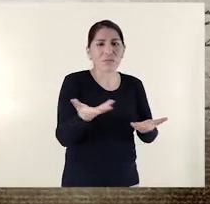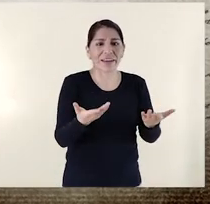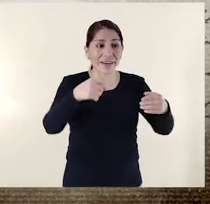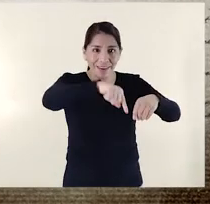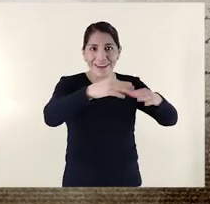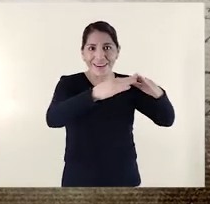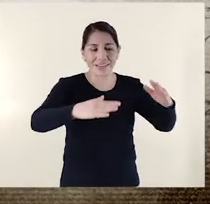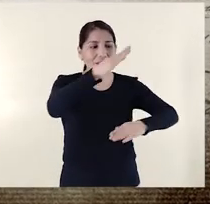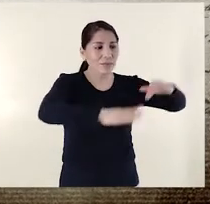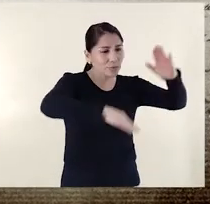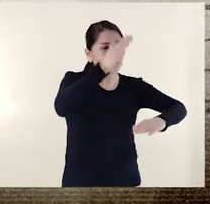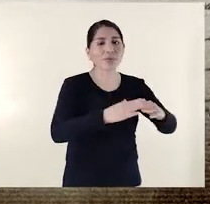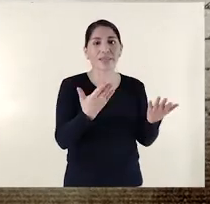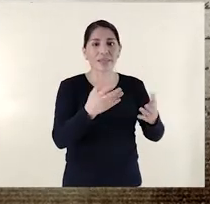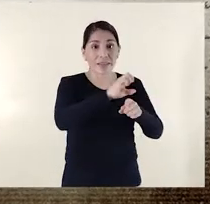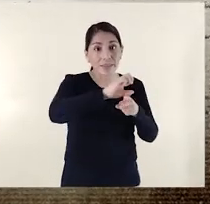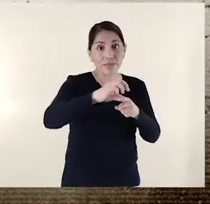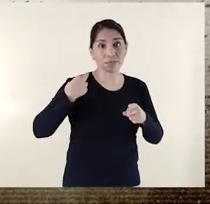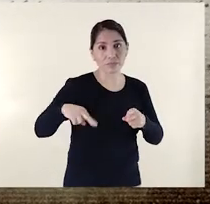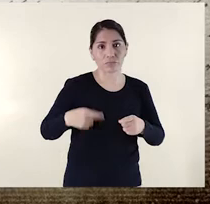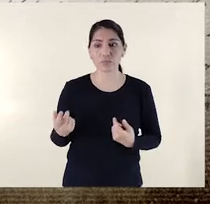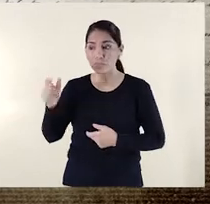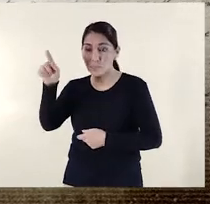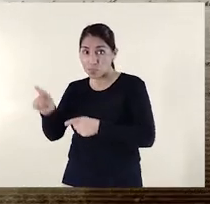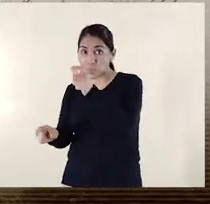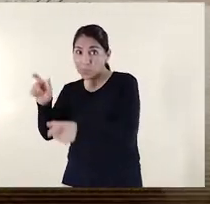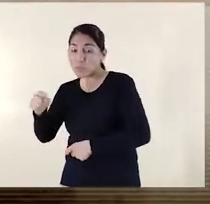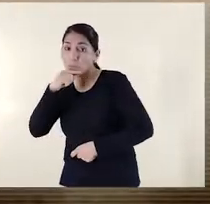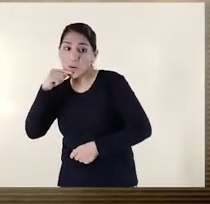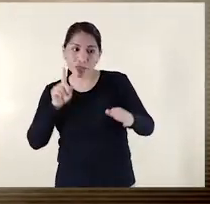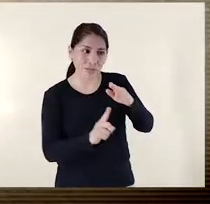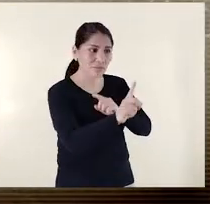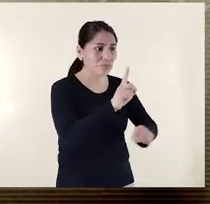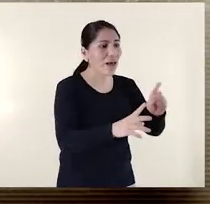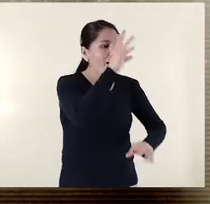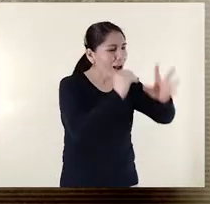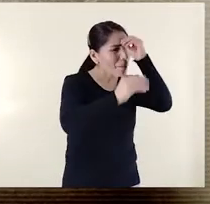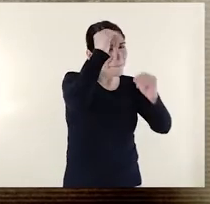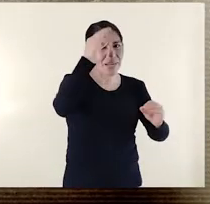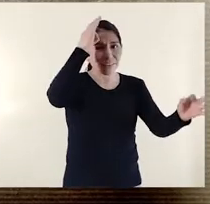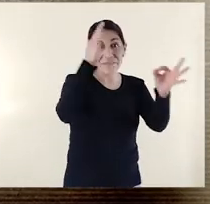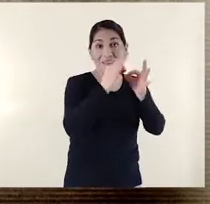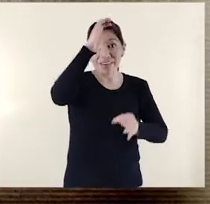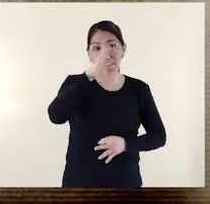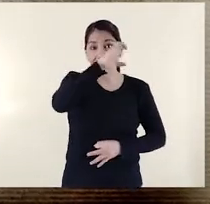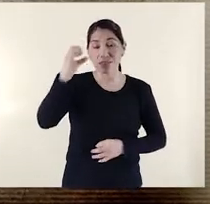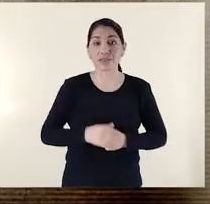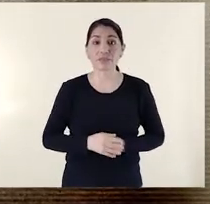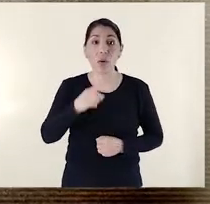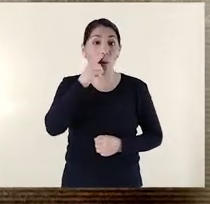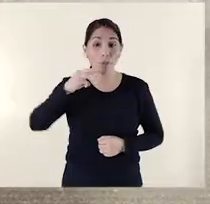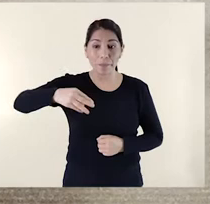construir esta casa de ejercicios espirituales, un lugar para que a través de un retiro las mujeres puedan salir fortalecidas en la fe